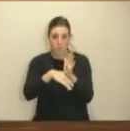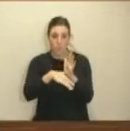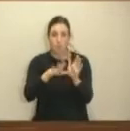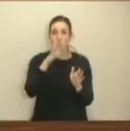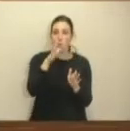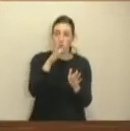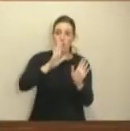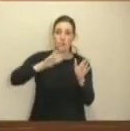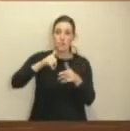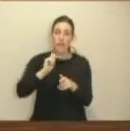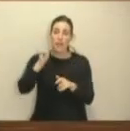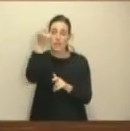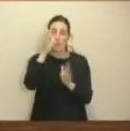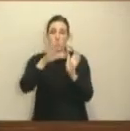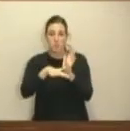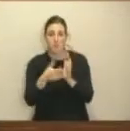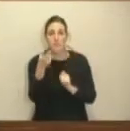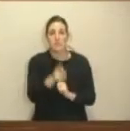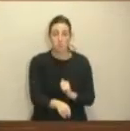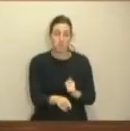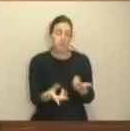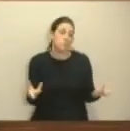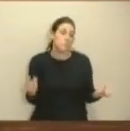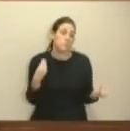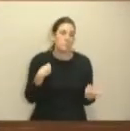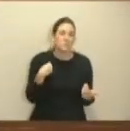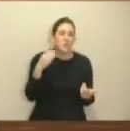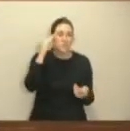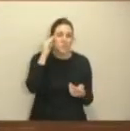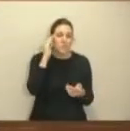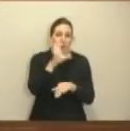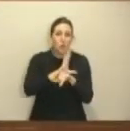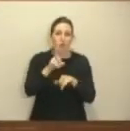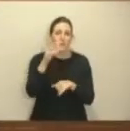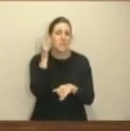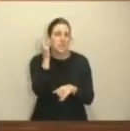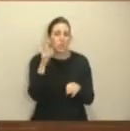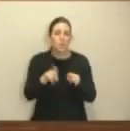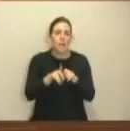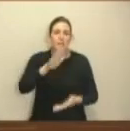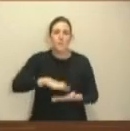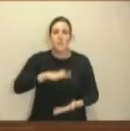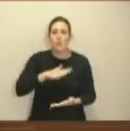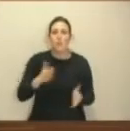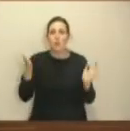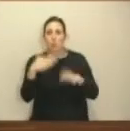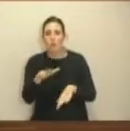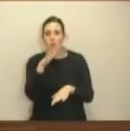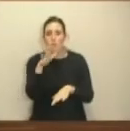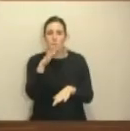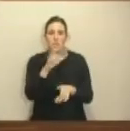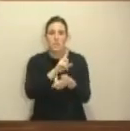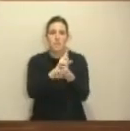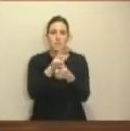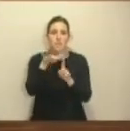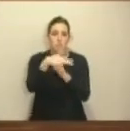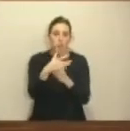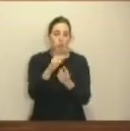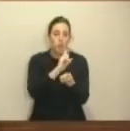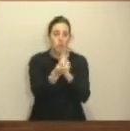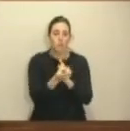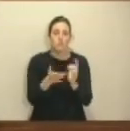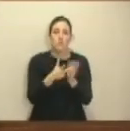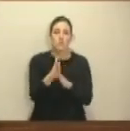es la resignación a lo que yo me hacía referencia, consejera, que ustedes se consideran absolutamente incapaces para revertir ese principio. Asturias entra más, es un